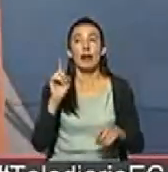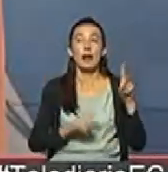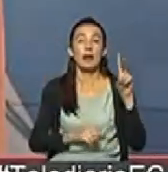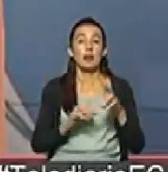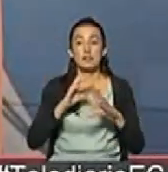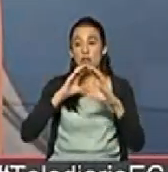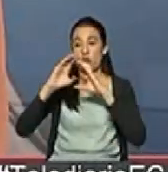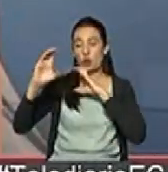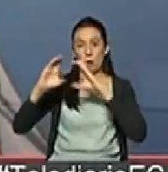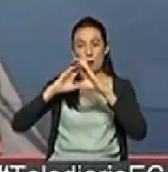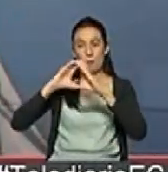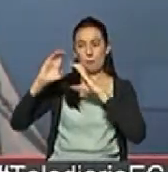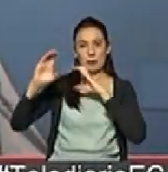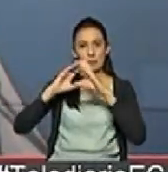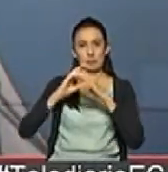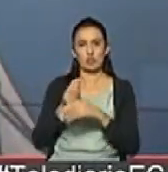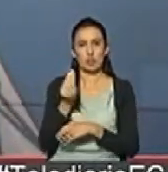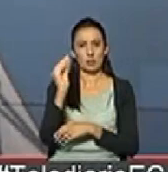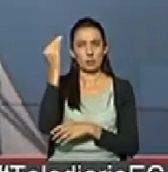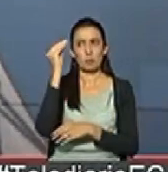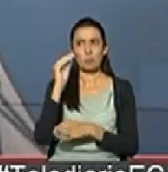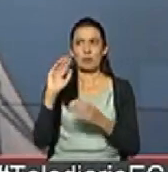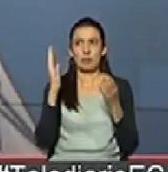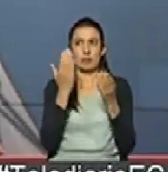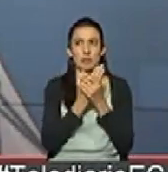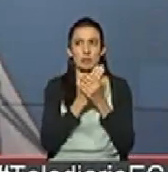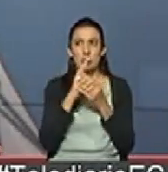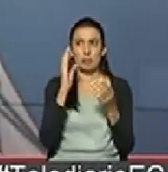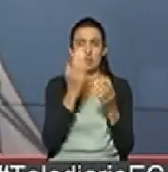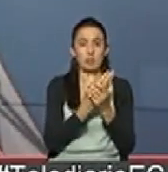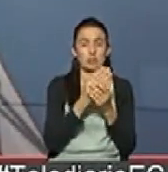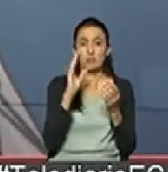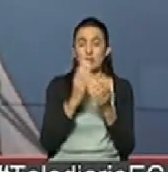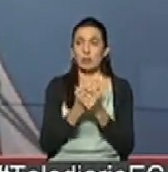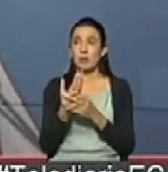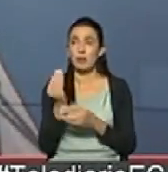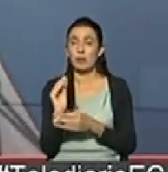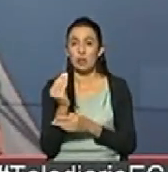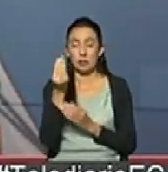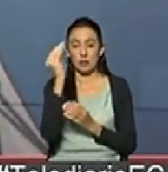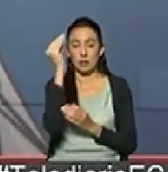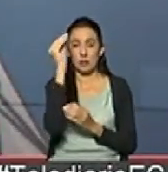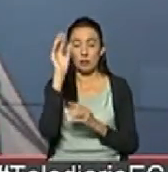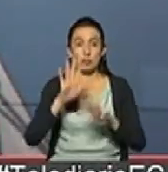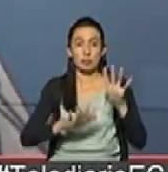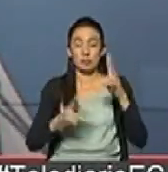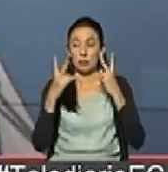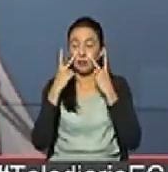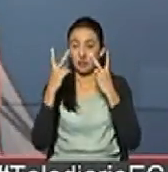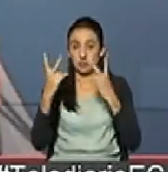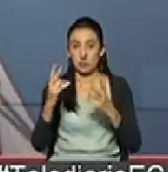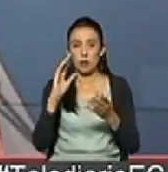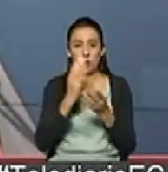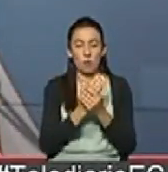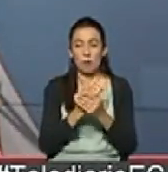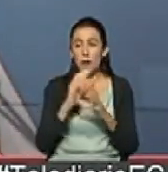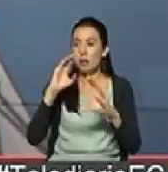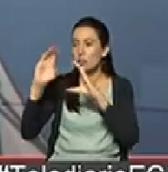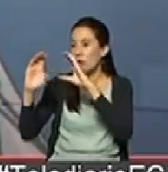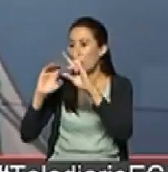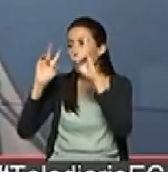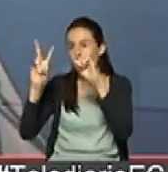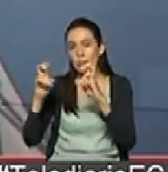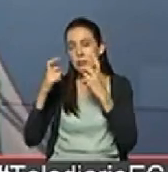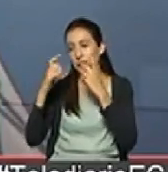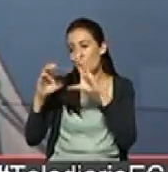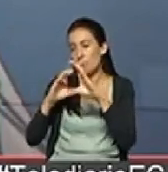la conversación de frente les molesta, ¿no? Que tiene hijos adolescentes, pues ve esa reacción cuando uno les plantea un tema de